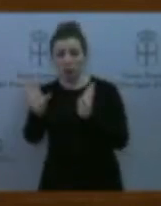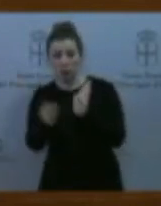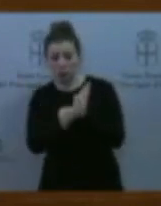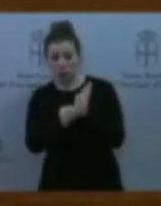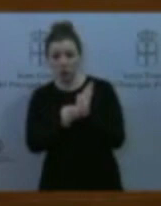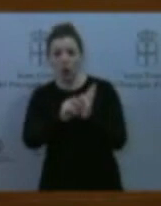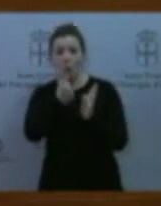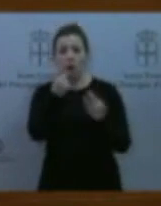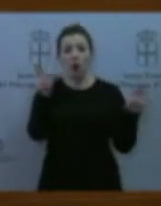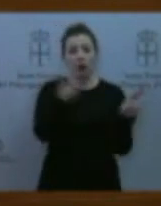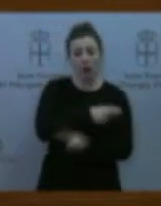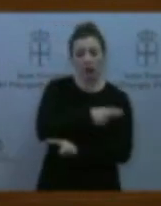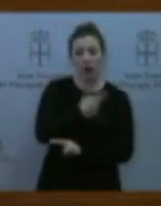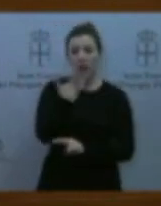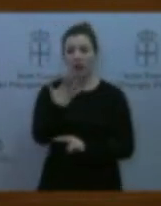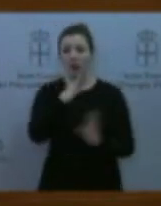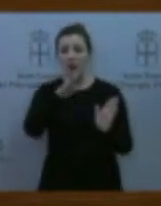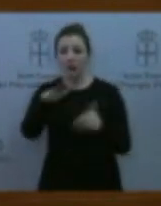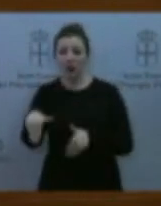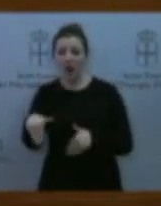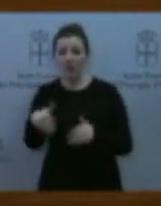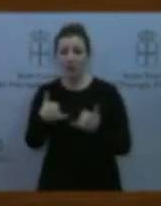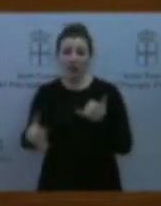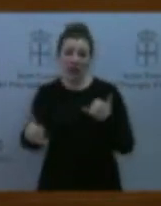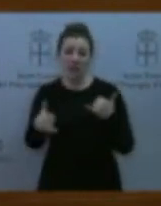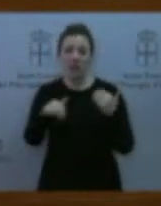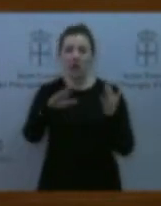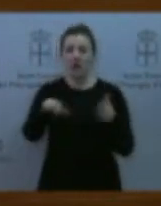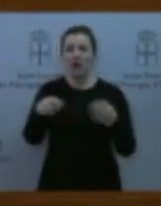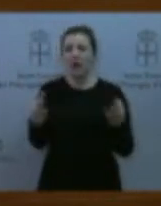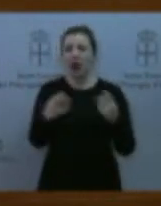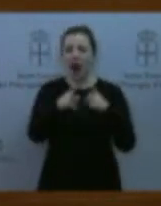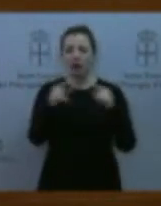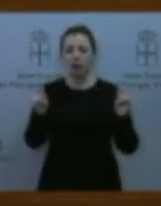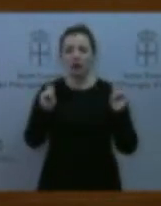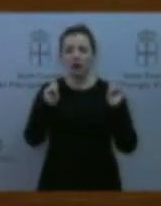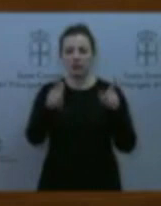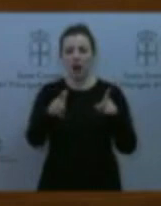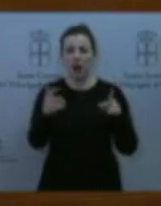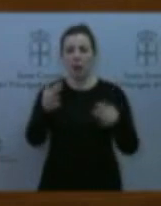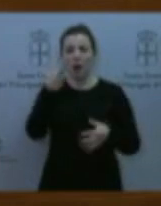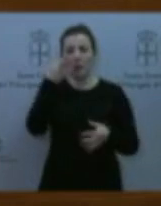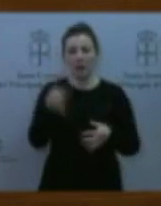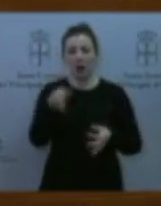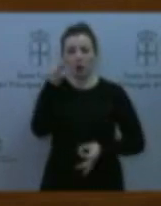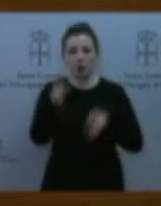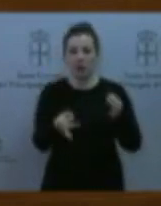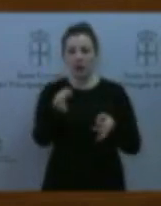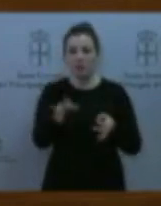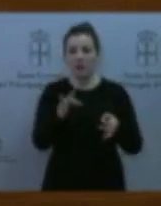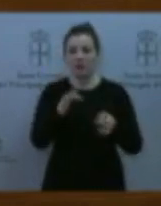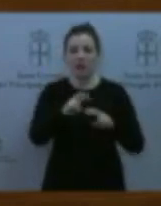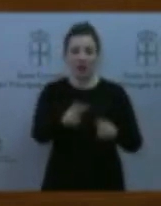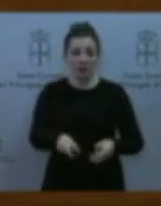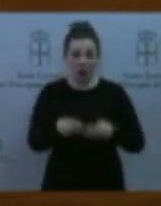pues que tratan de darle a Asturias verdad, justicia y reparación. Todo ello regula, entre otras